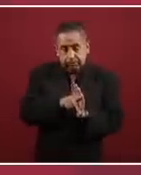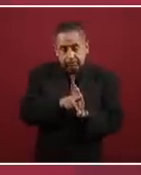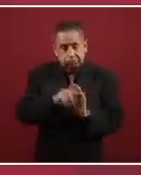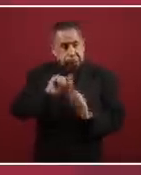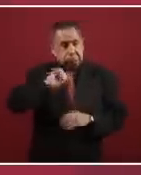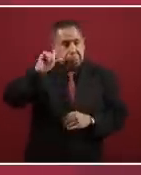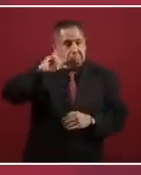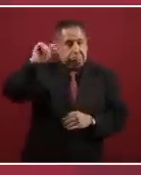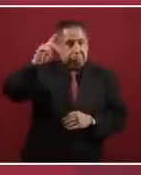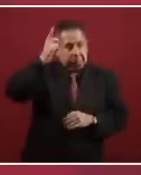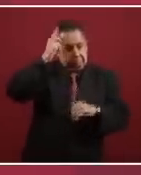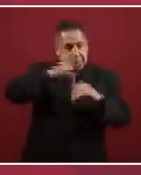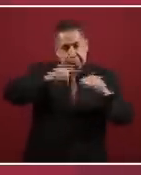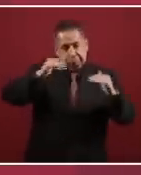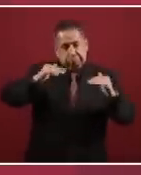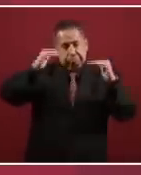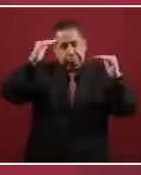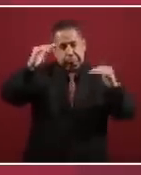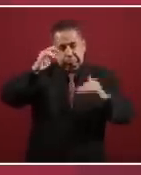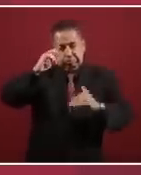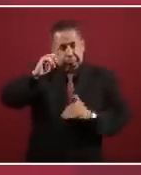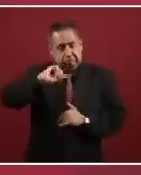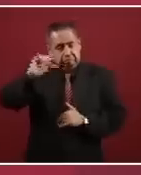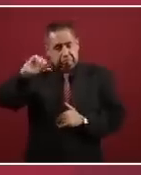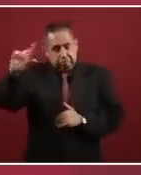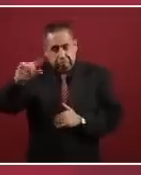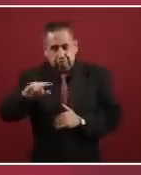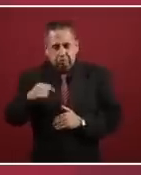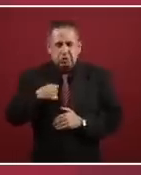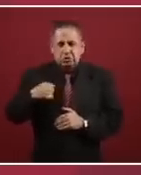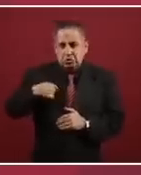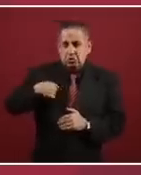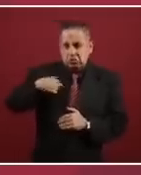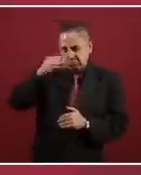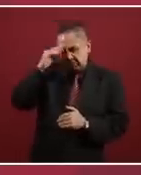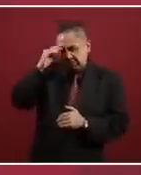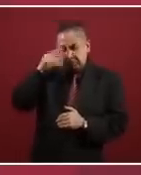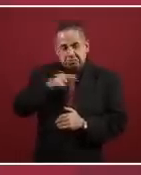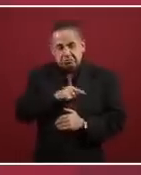alto nivel y que consideraba que podíamos